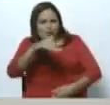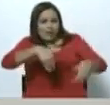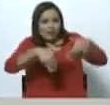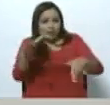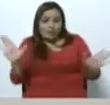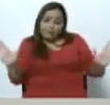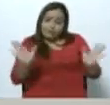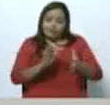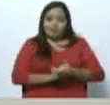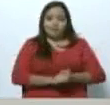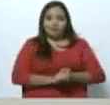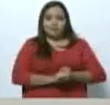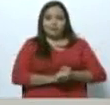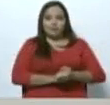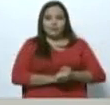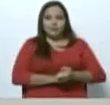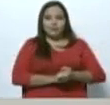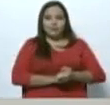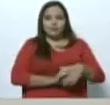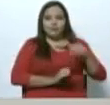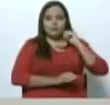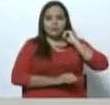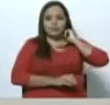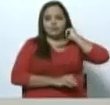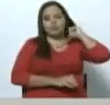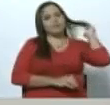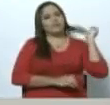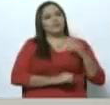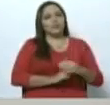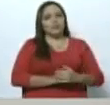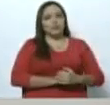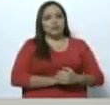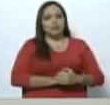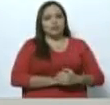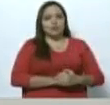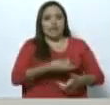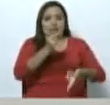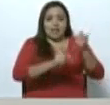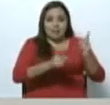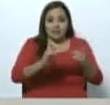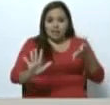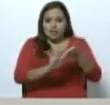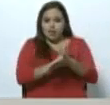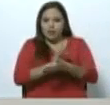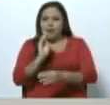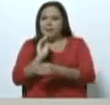todo tiene que ver, desde mi punto de vista, perdóname, con la perversión de la segunda vuelta.